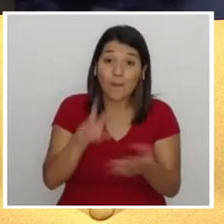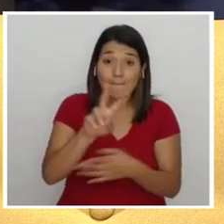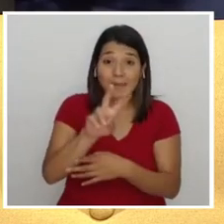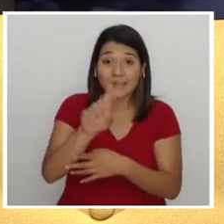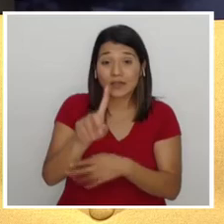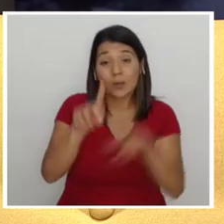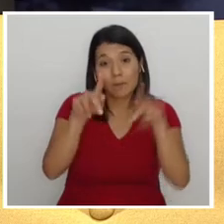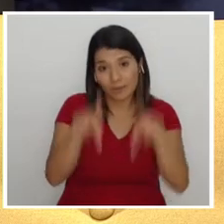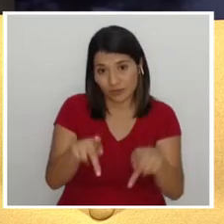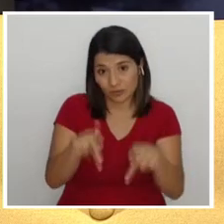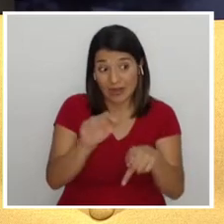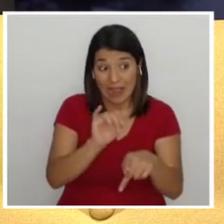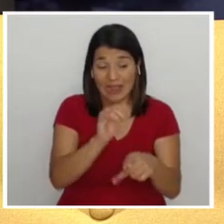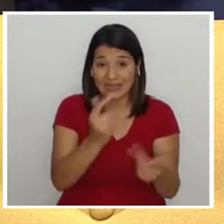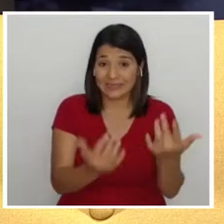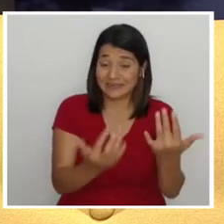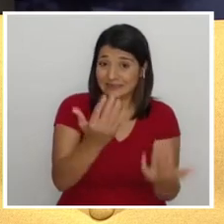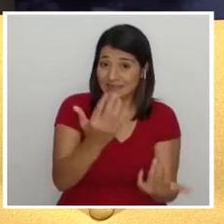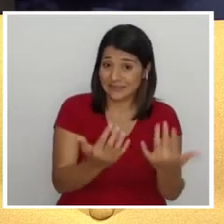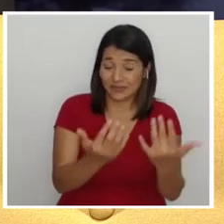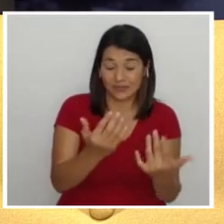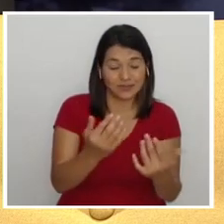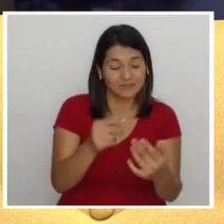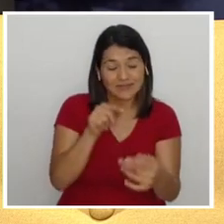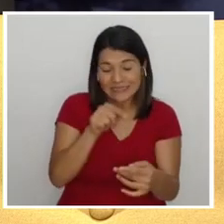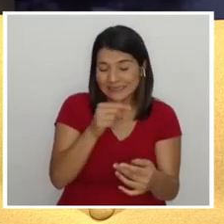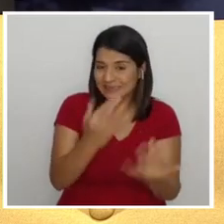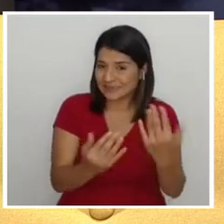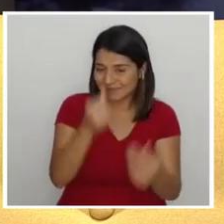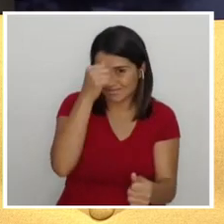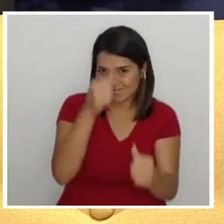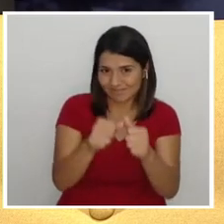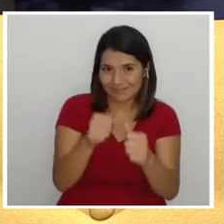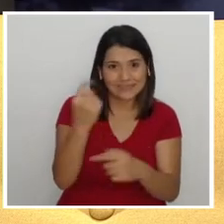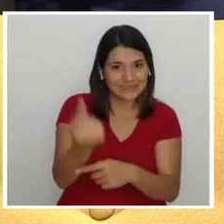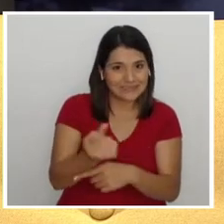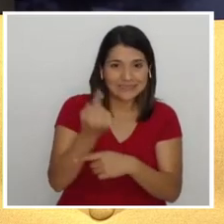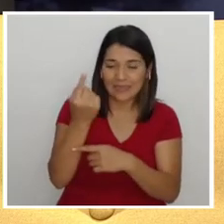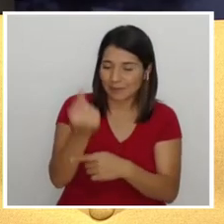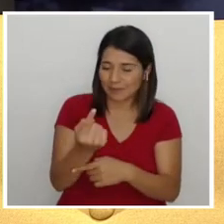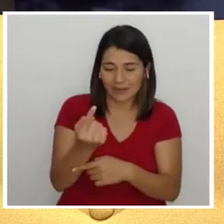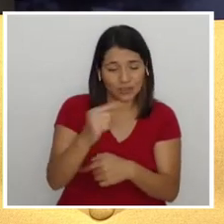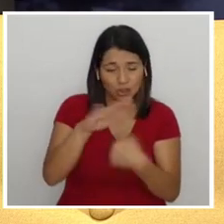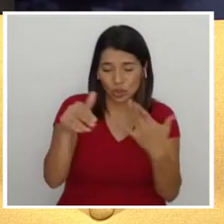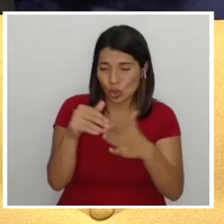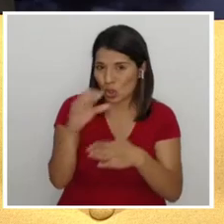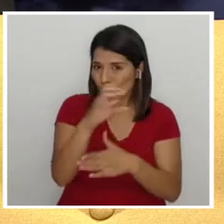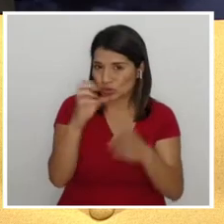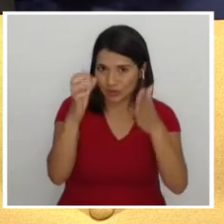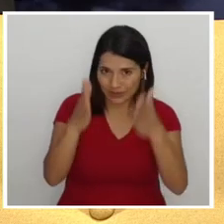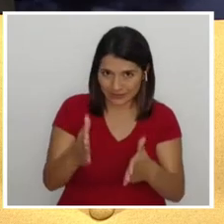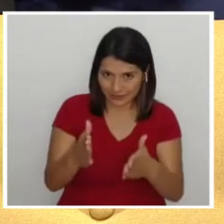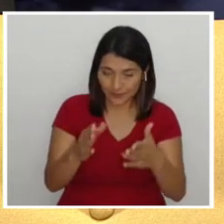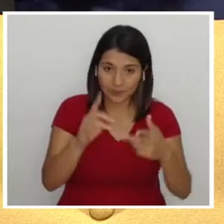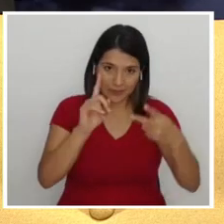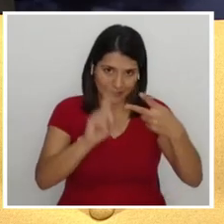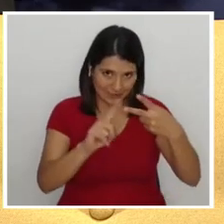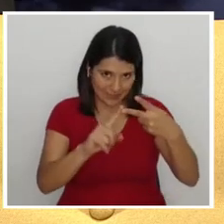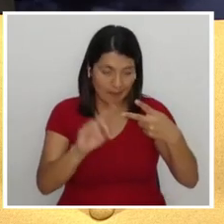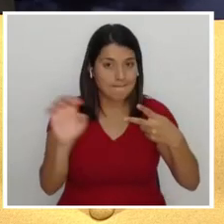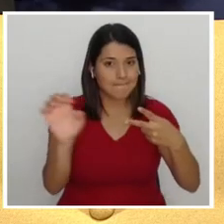ese incendio que será recordado por siempre en la mente de los costarricenses. Esa fue la segunda emergencia que